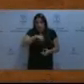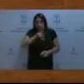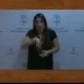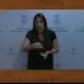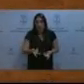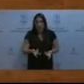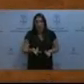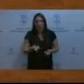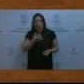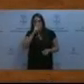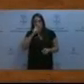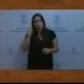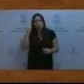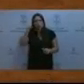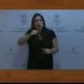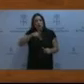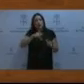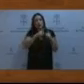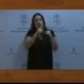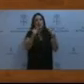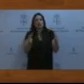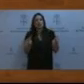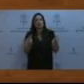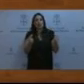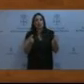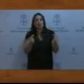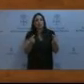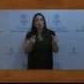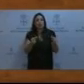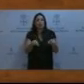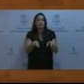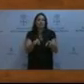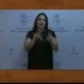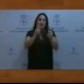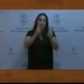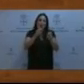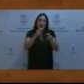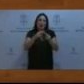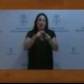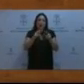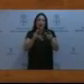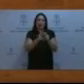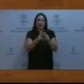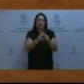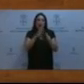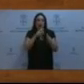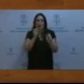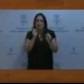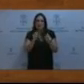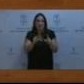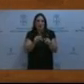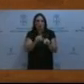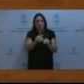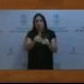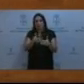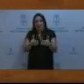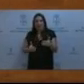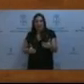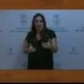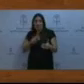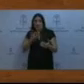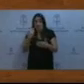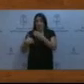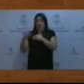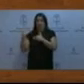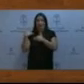los últimos años, en Asturias ha habido un retroceso en políticas sociales, ya que años atrás se reservaba un